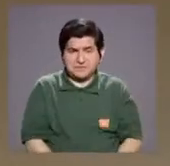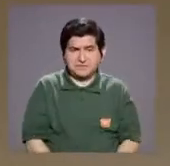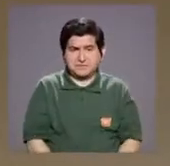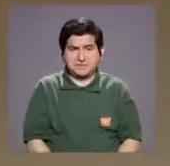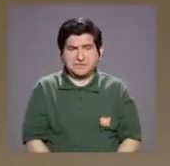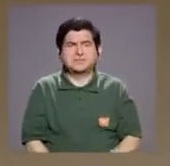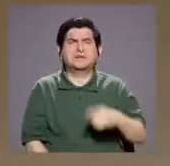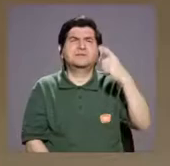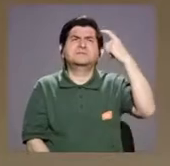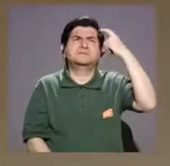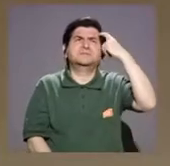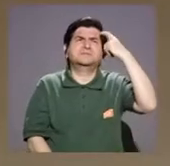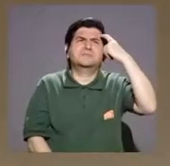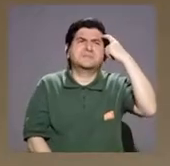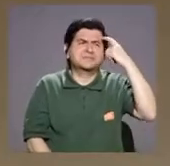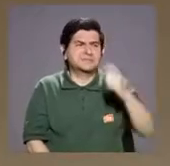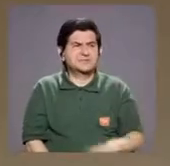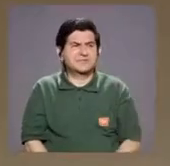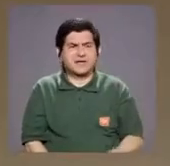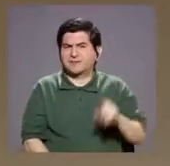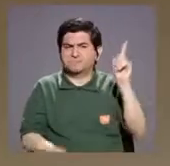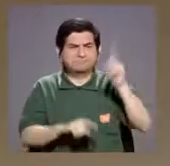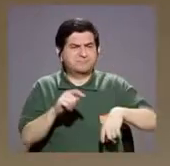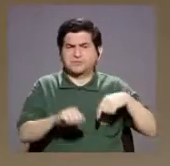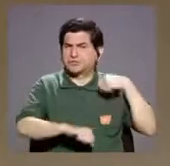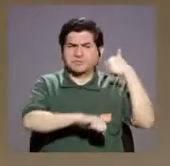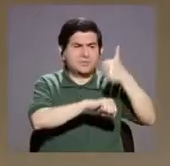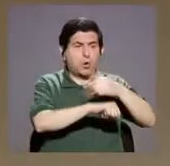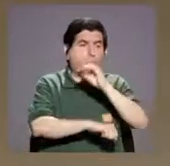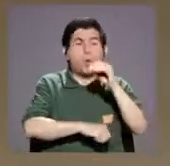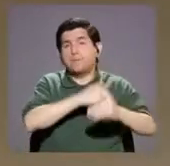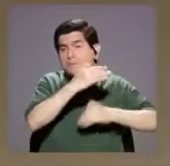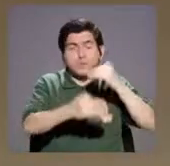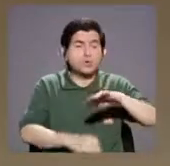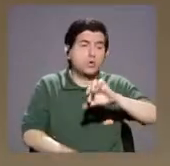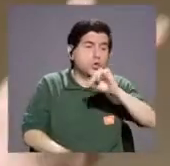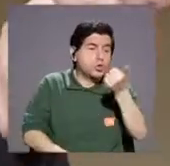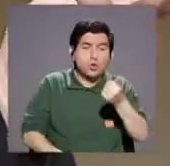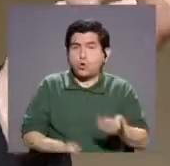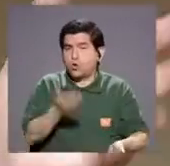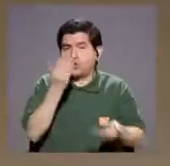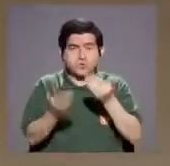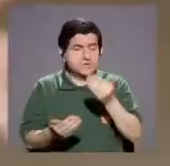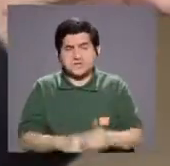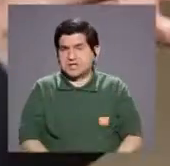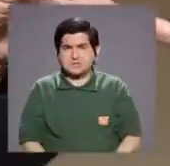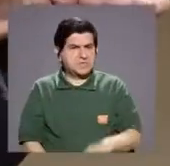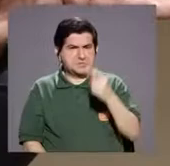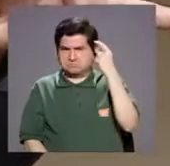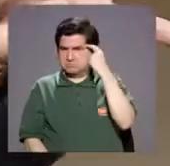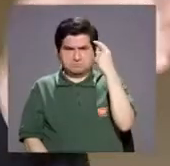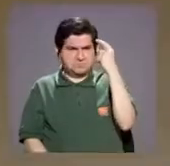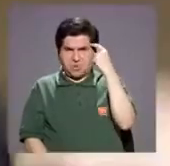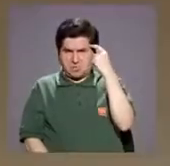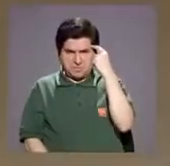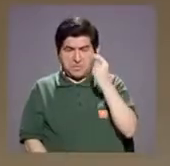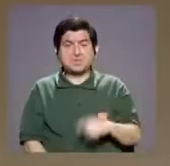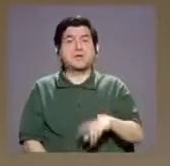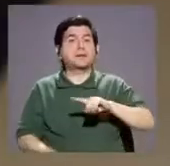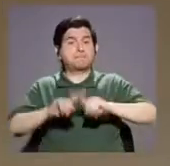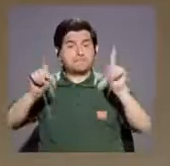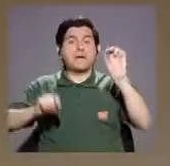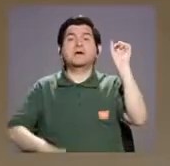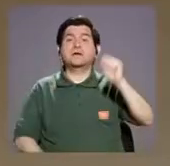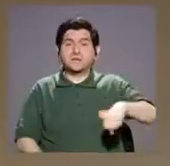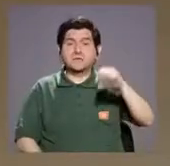que se pensaba no pudieron ser o están en proceso y otras que no estaban tan en el candelero resulta